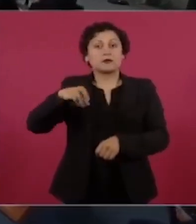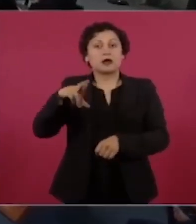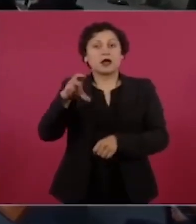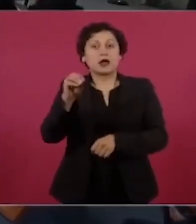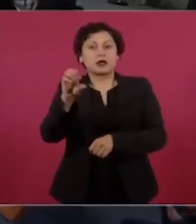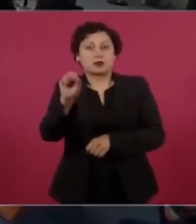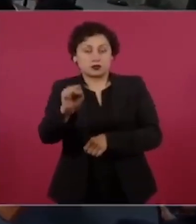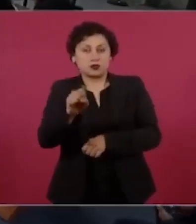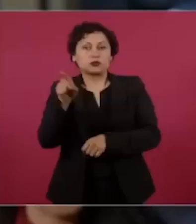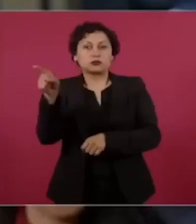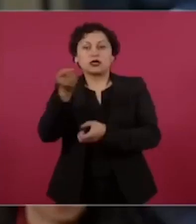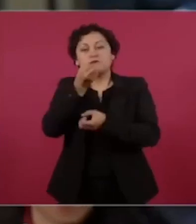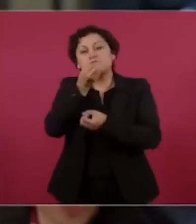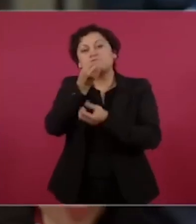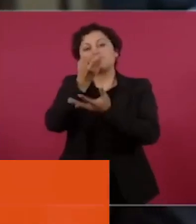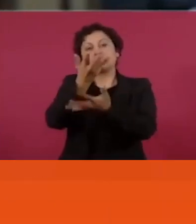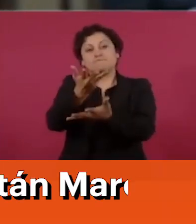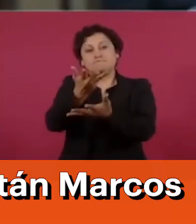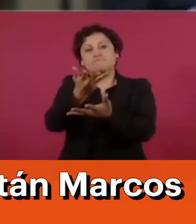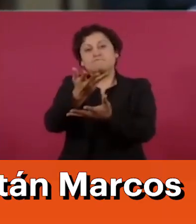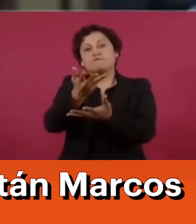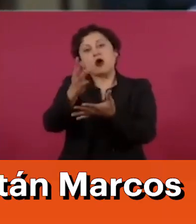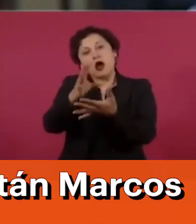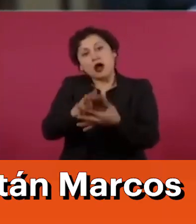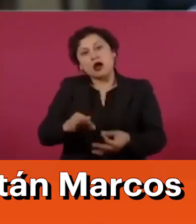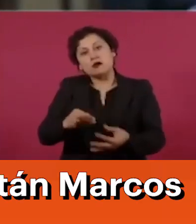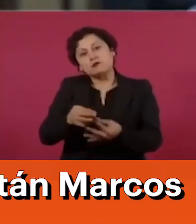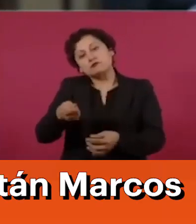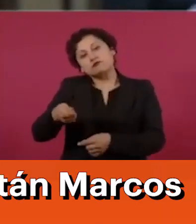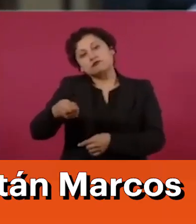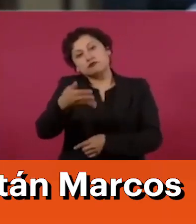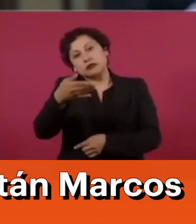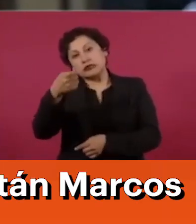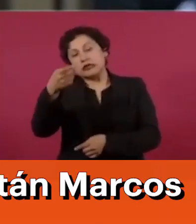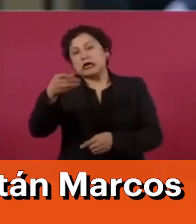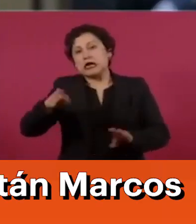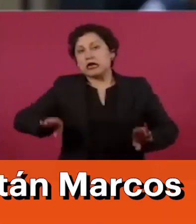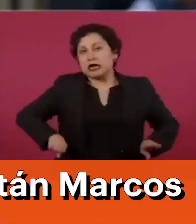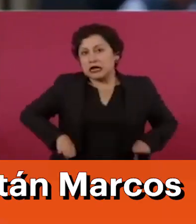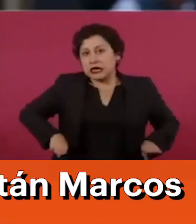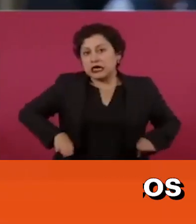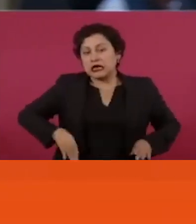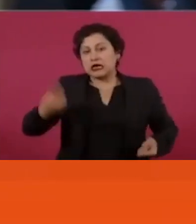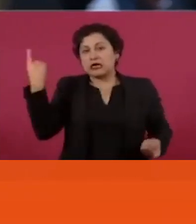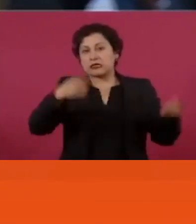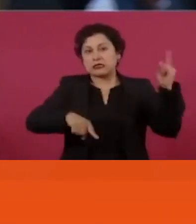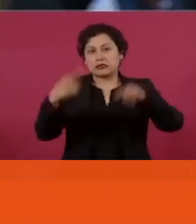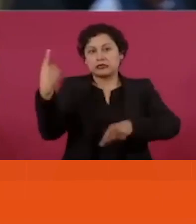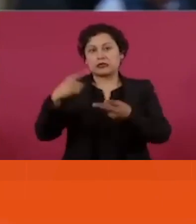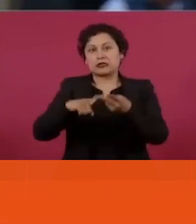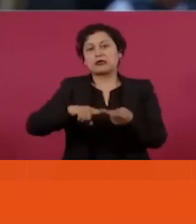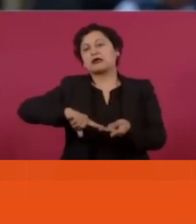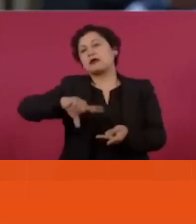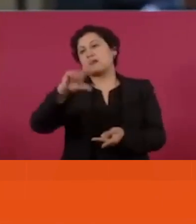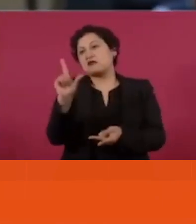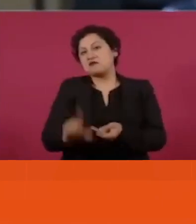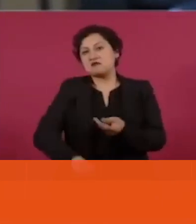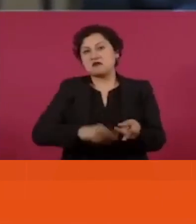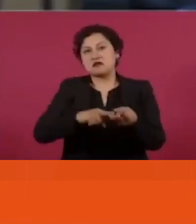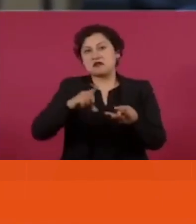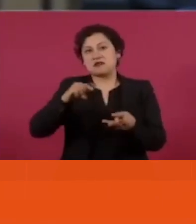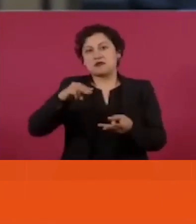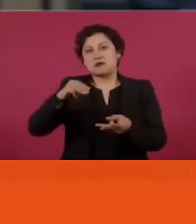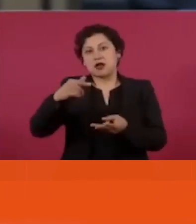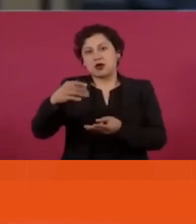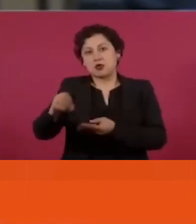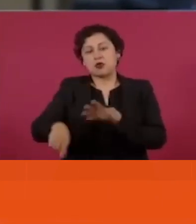serie de calificativos, pues le llamó autoritaria, mediocre, demagogo, de mecha corta. Fue usted es el combo